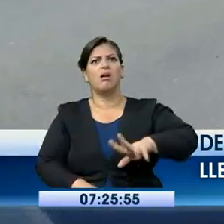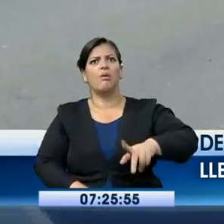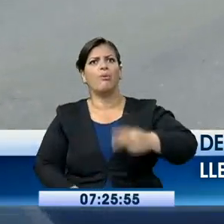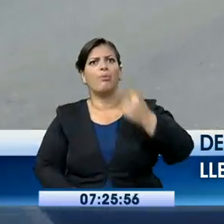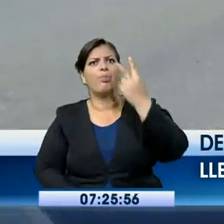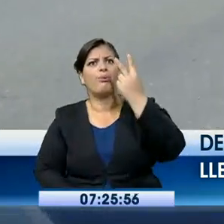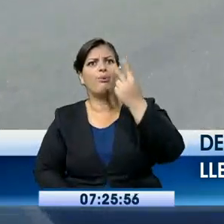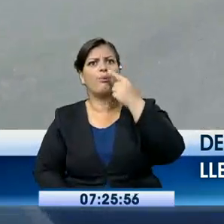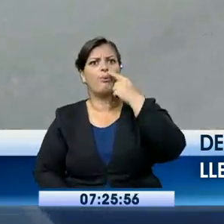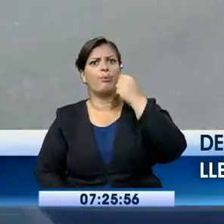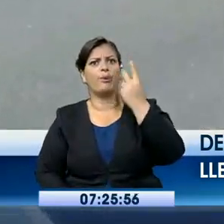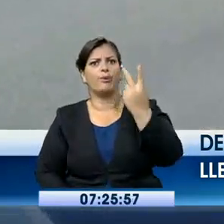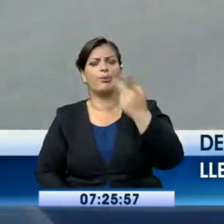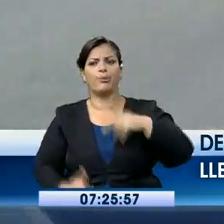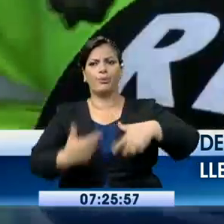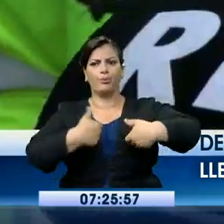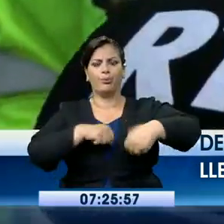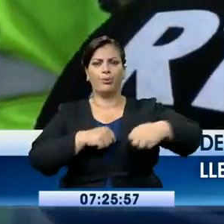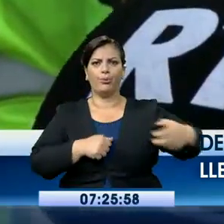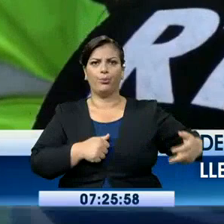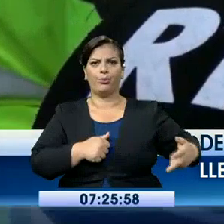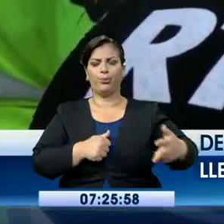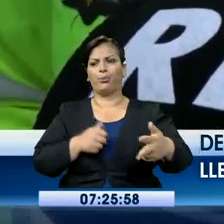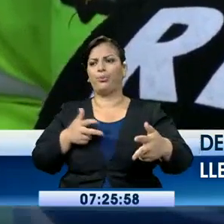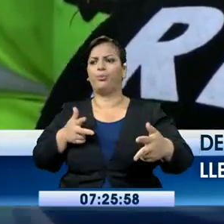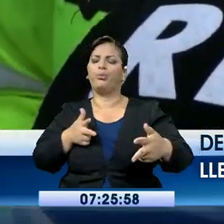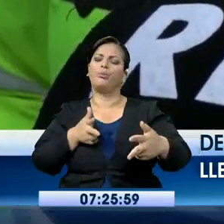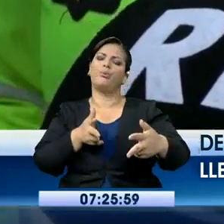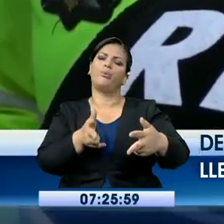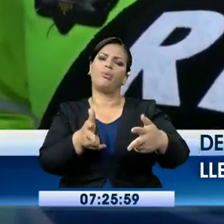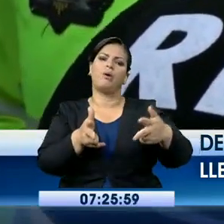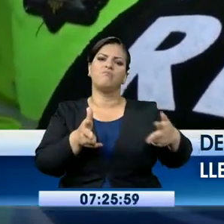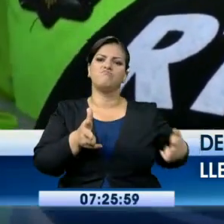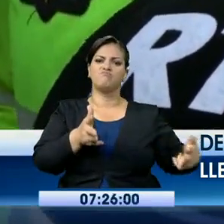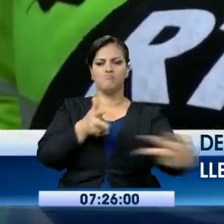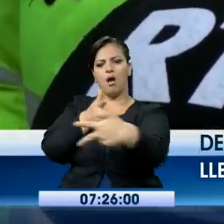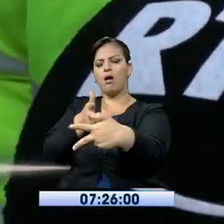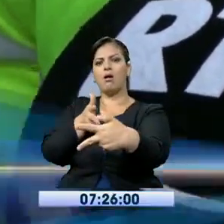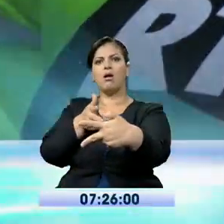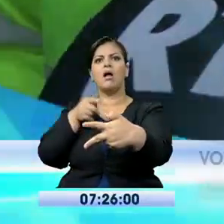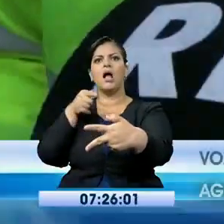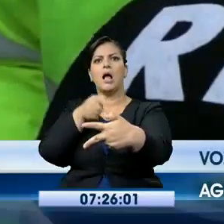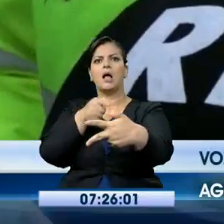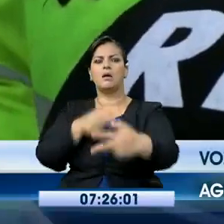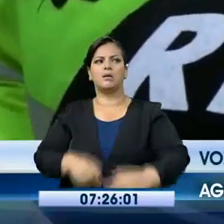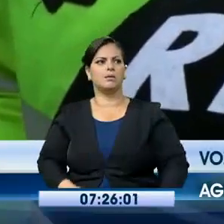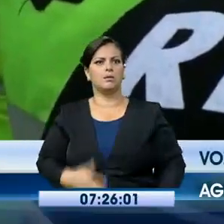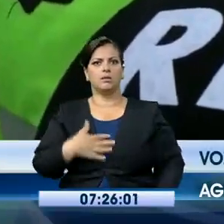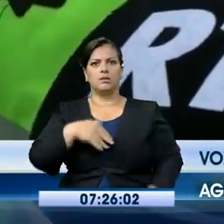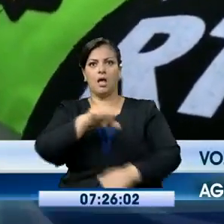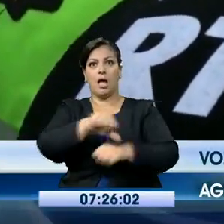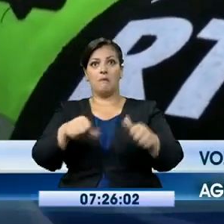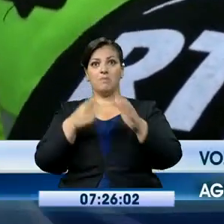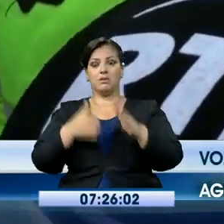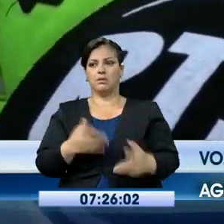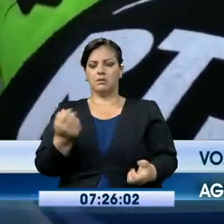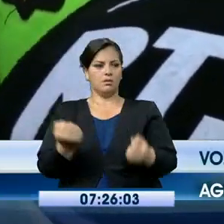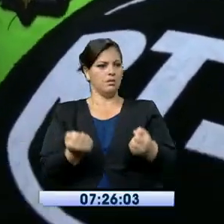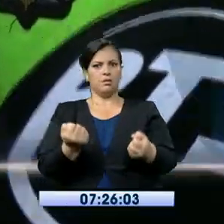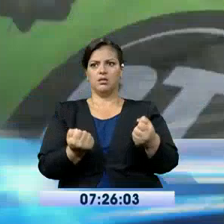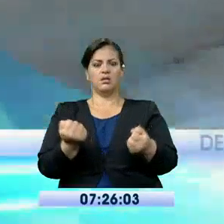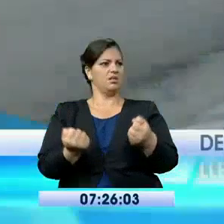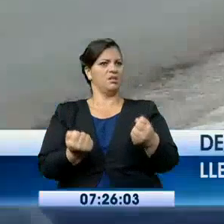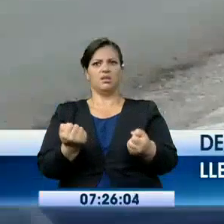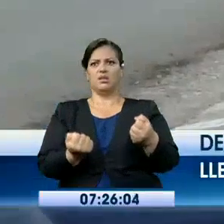circulaban. El administrador impacta con su vehículo una de las motocicletas, los cuales ocupantes caen, pero se logran huir por la